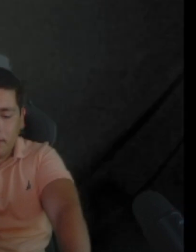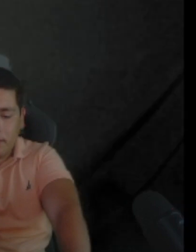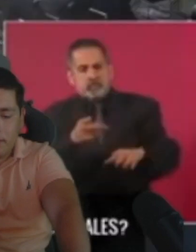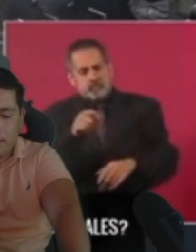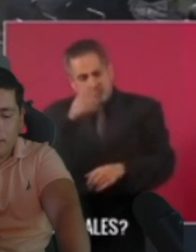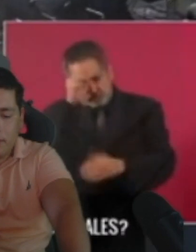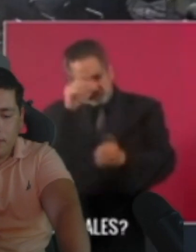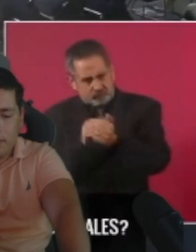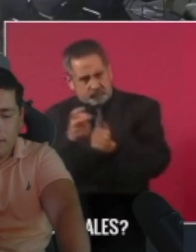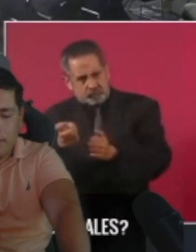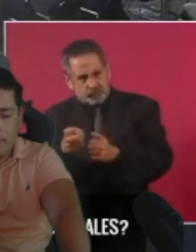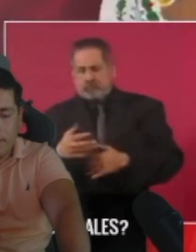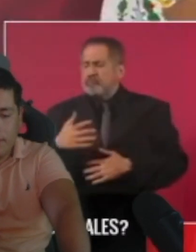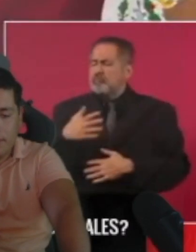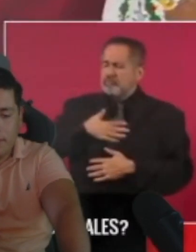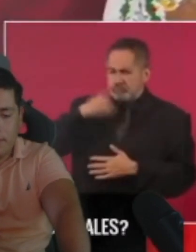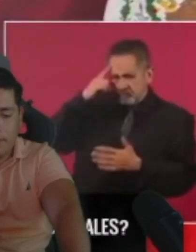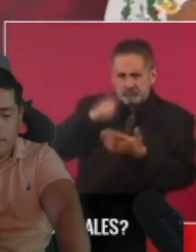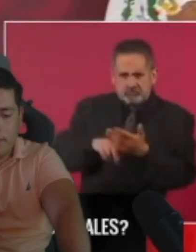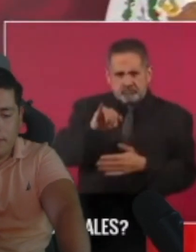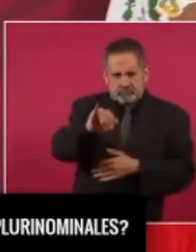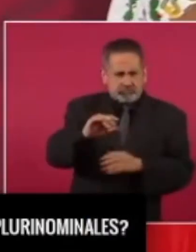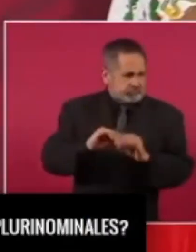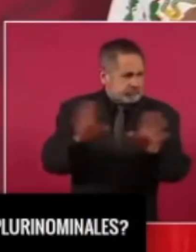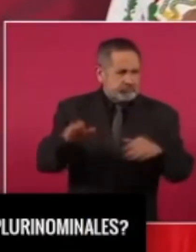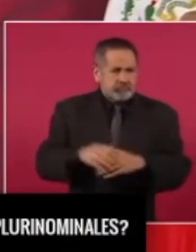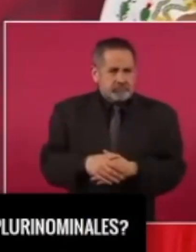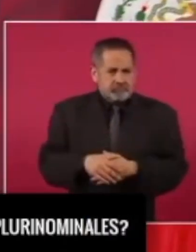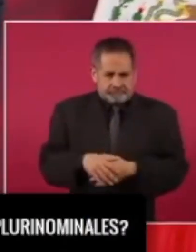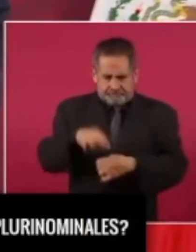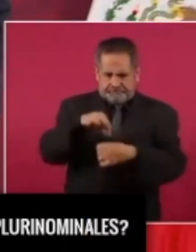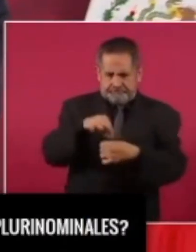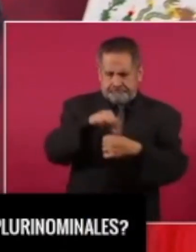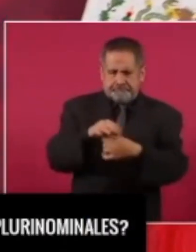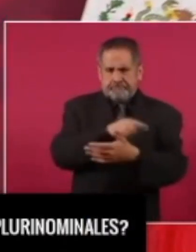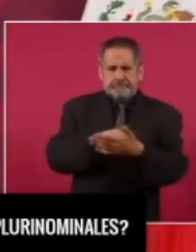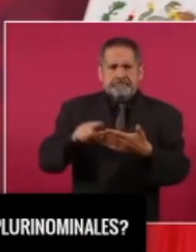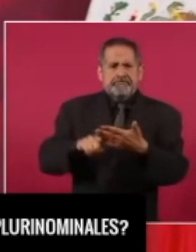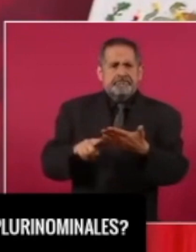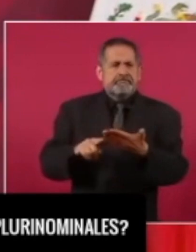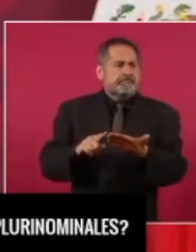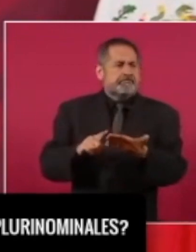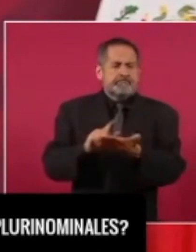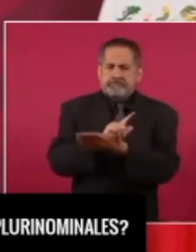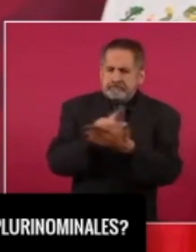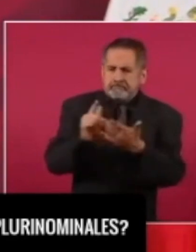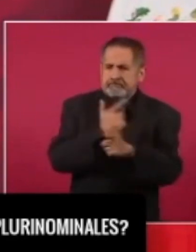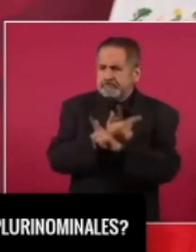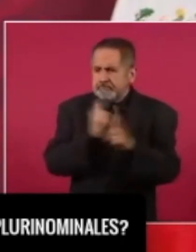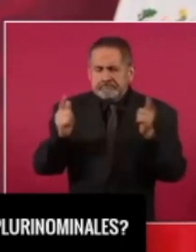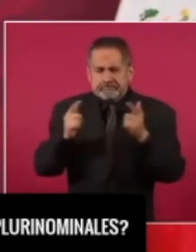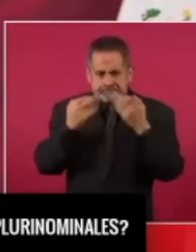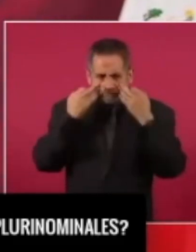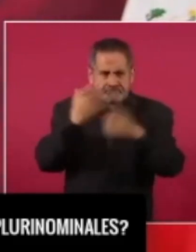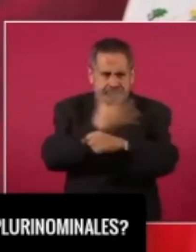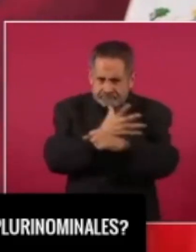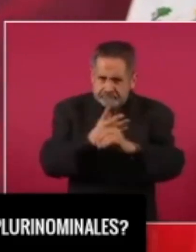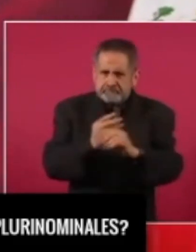sí, ¿cómo no vamos a estar de acuerdo que las elecciones sean limpias y libres?